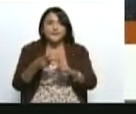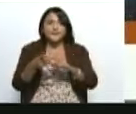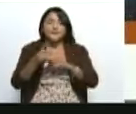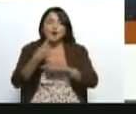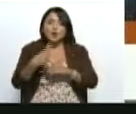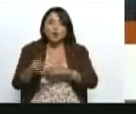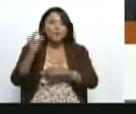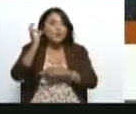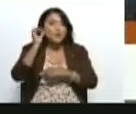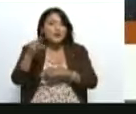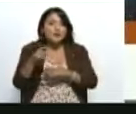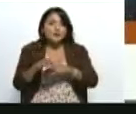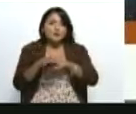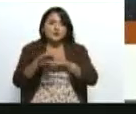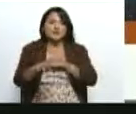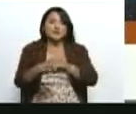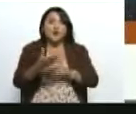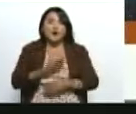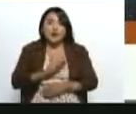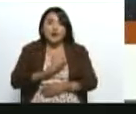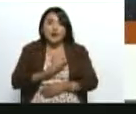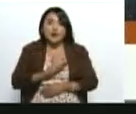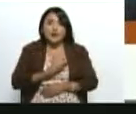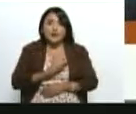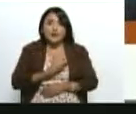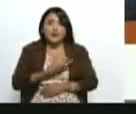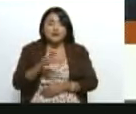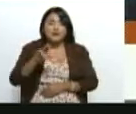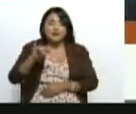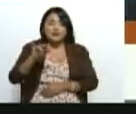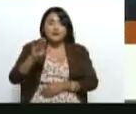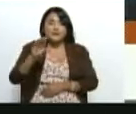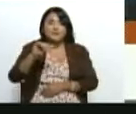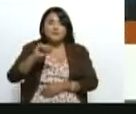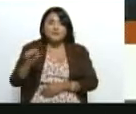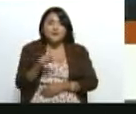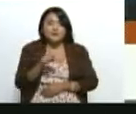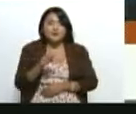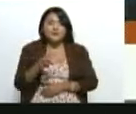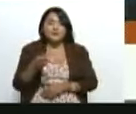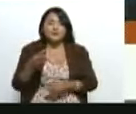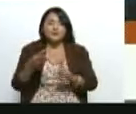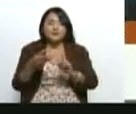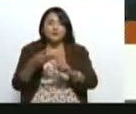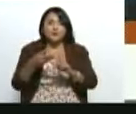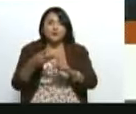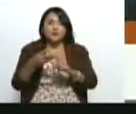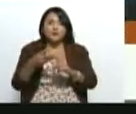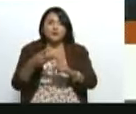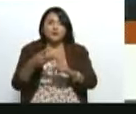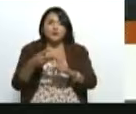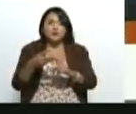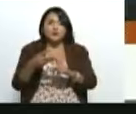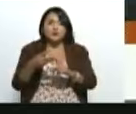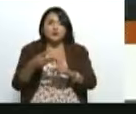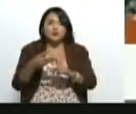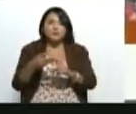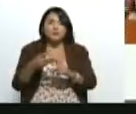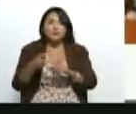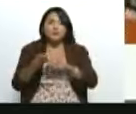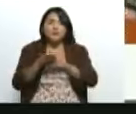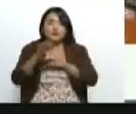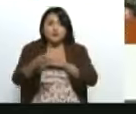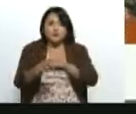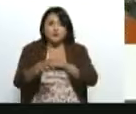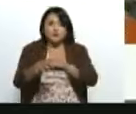Carla Pérez del municipio Rivas Dávila, John Fer Uzcategui del